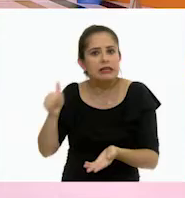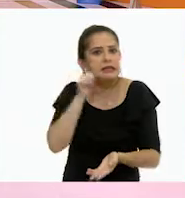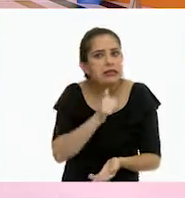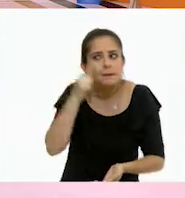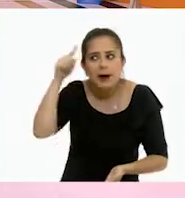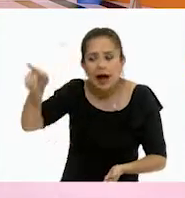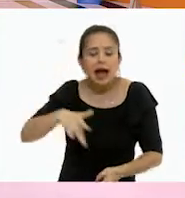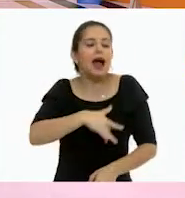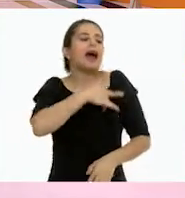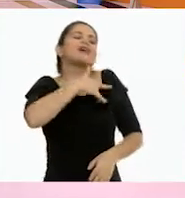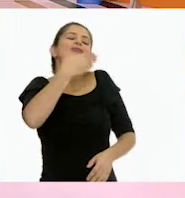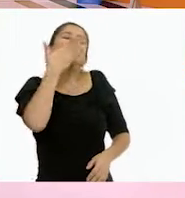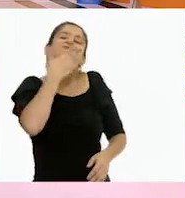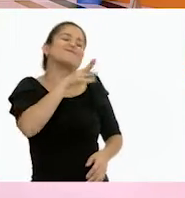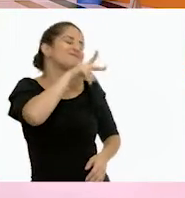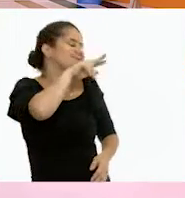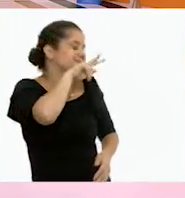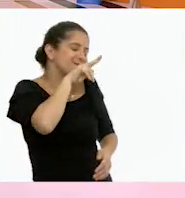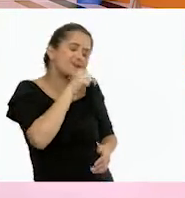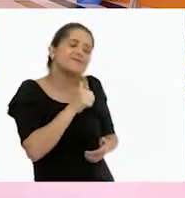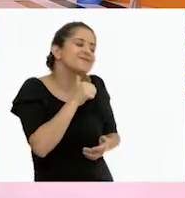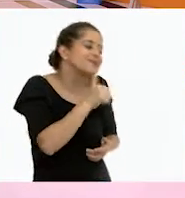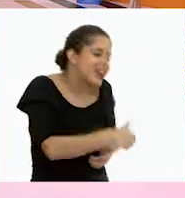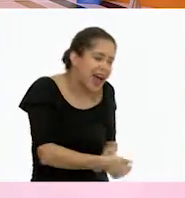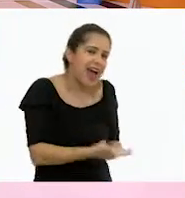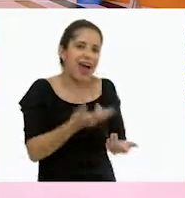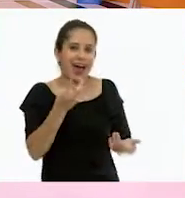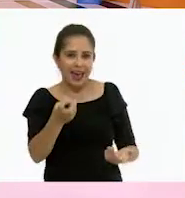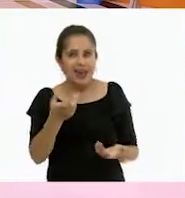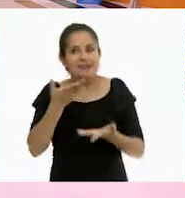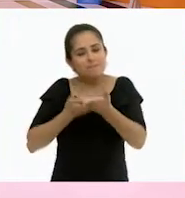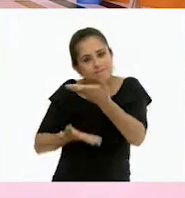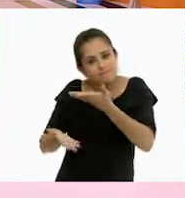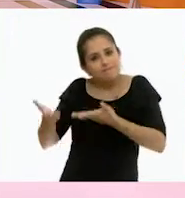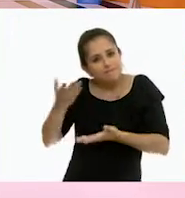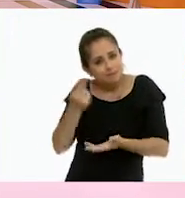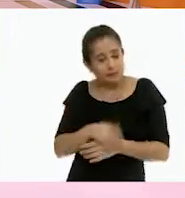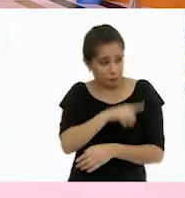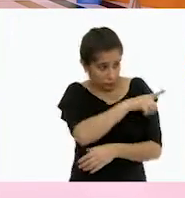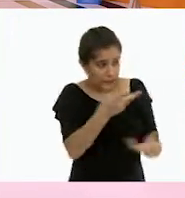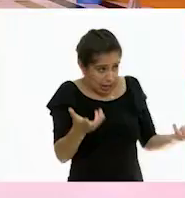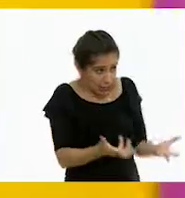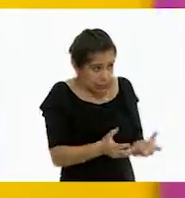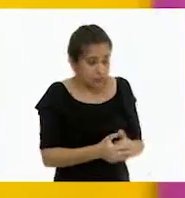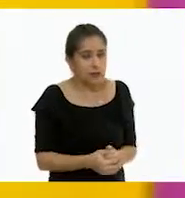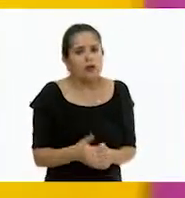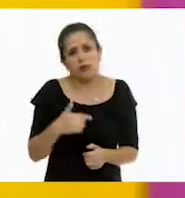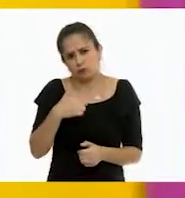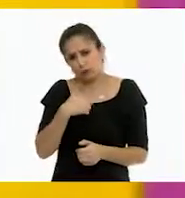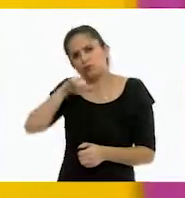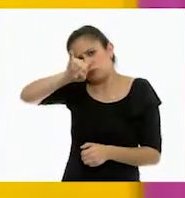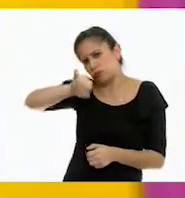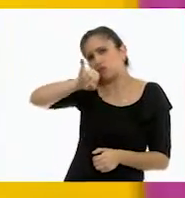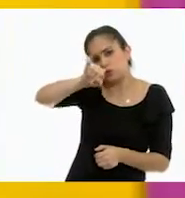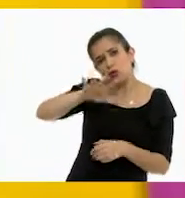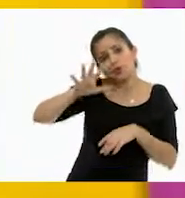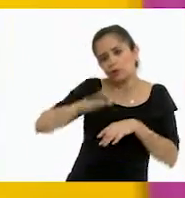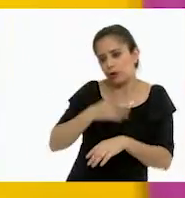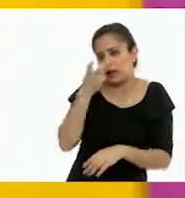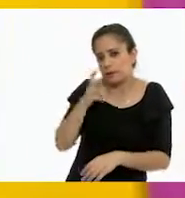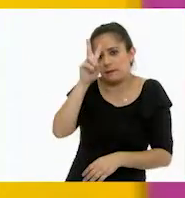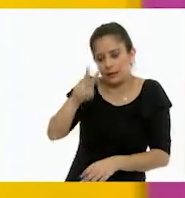se sientan bien y también nosotros nos sintamos muy bien, ¿no? ¿Qué te parece? ¿Tú lo harías? Yo lo haría porque eso es parte